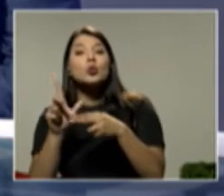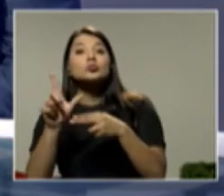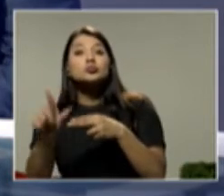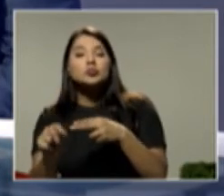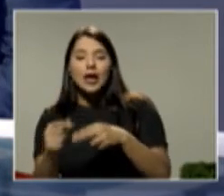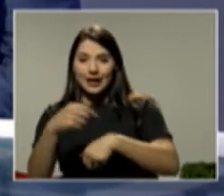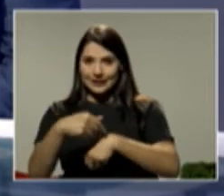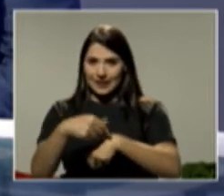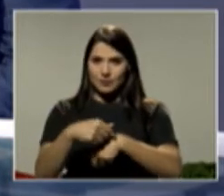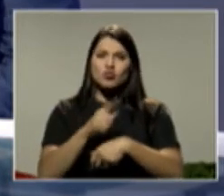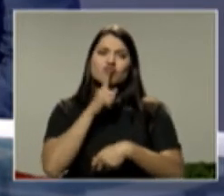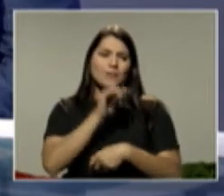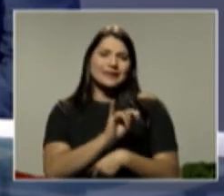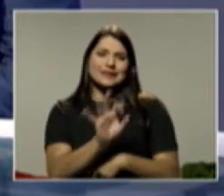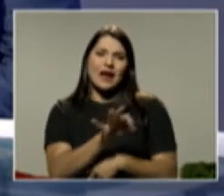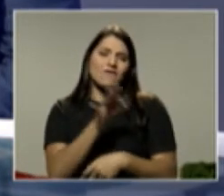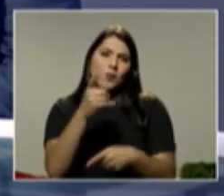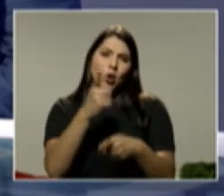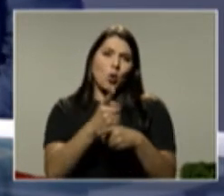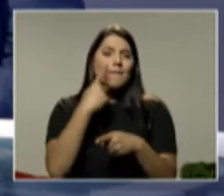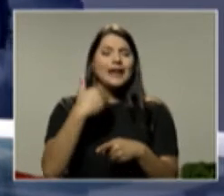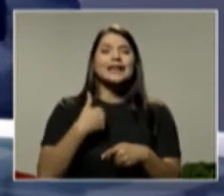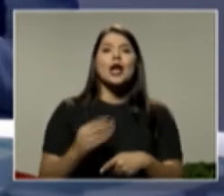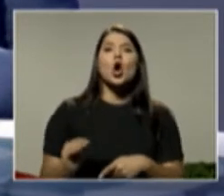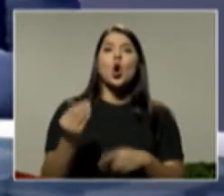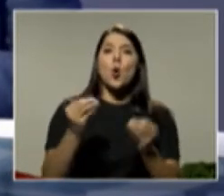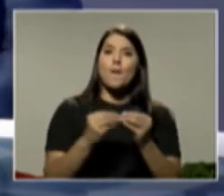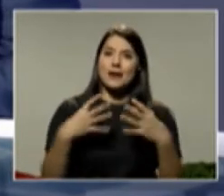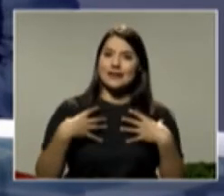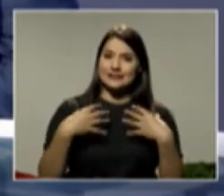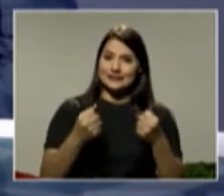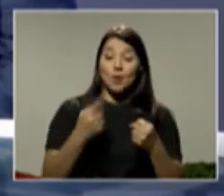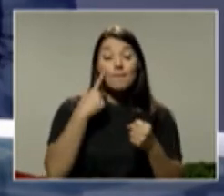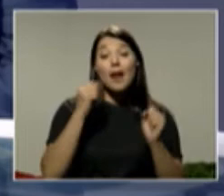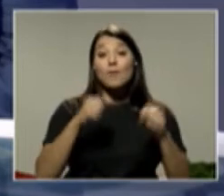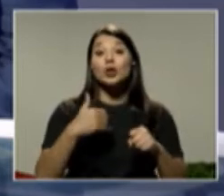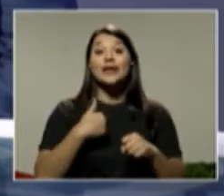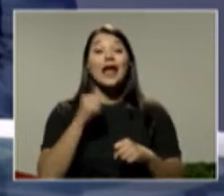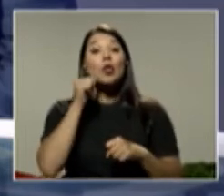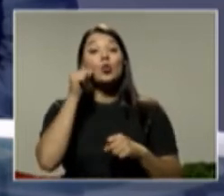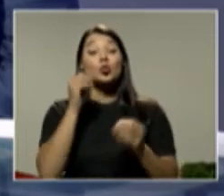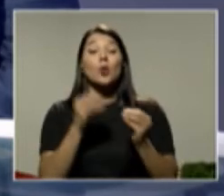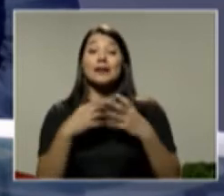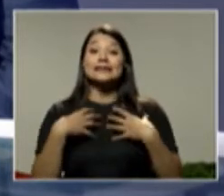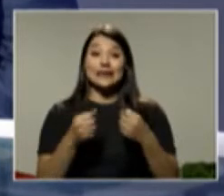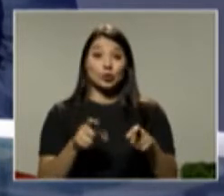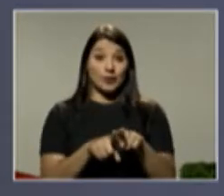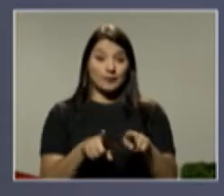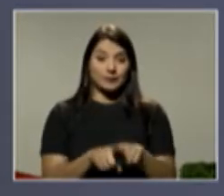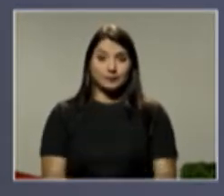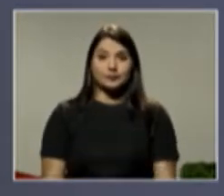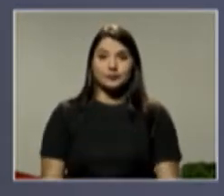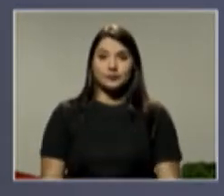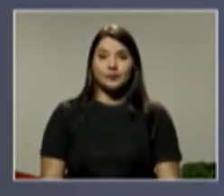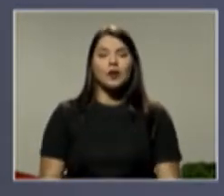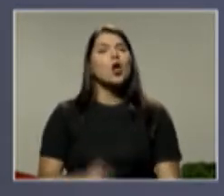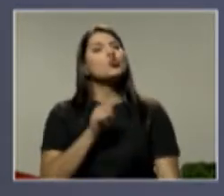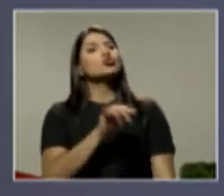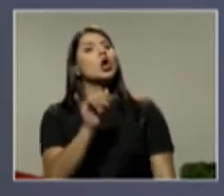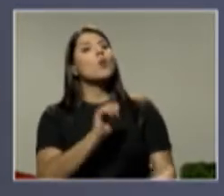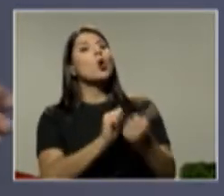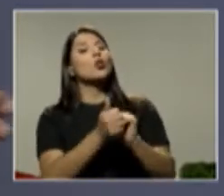es el camino idóneo para tener una juventud más sana, para tener adultos realmente más sanos también. Como atleta